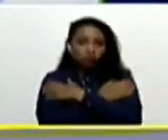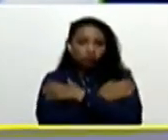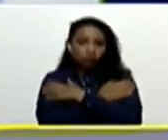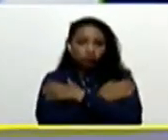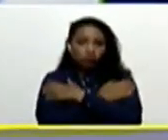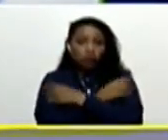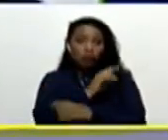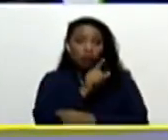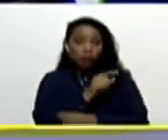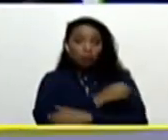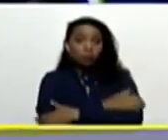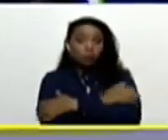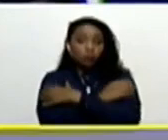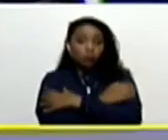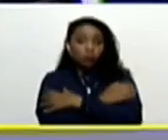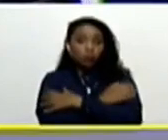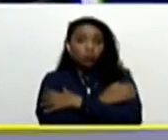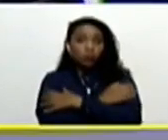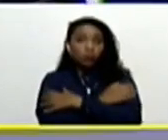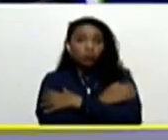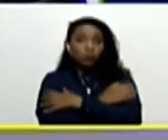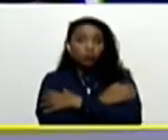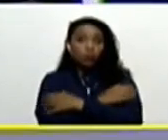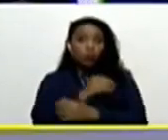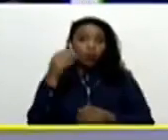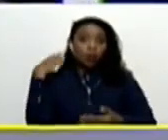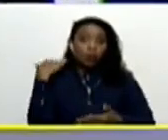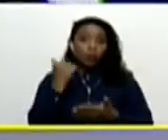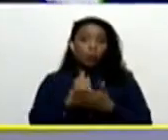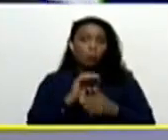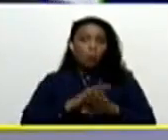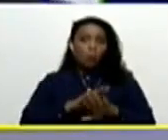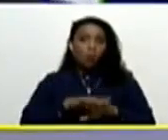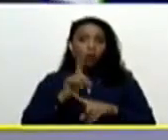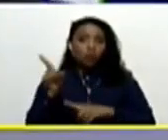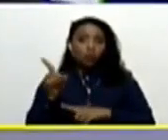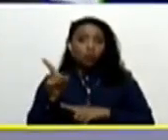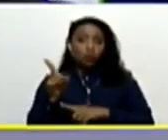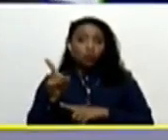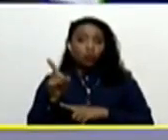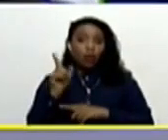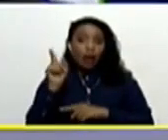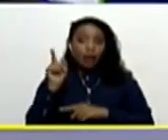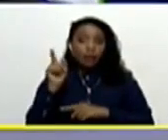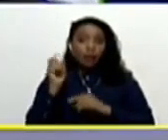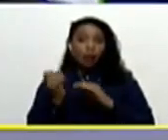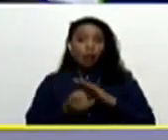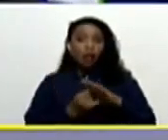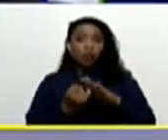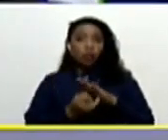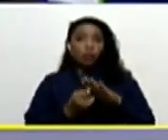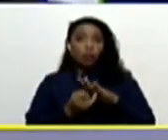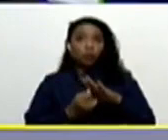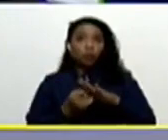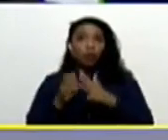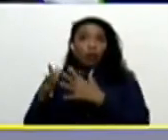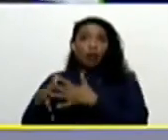El abrazo de Judas, el abrazo de la traición, porque Somoza no era más que el instrumento de los